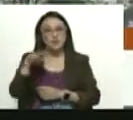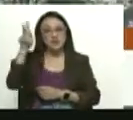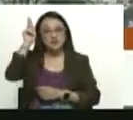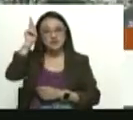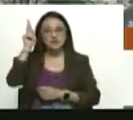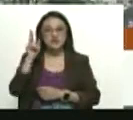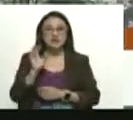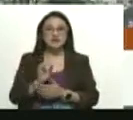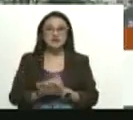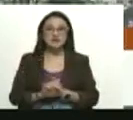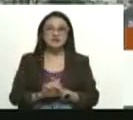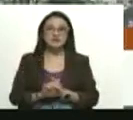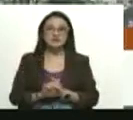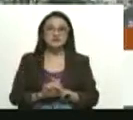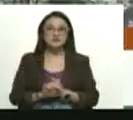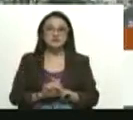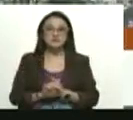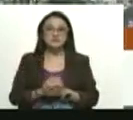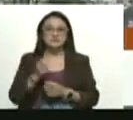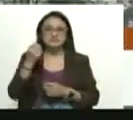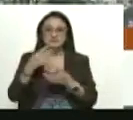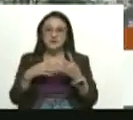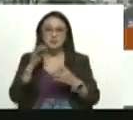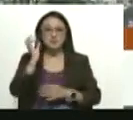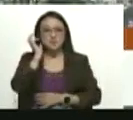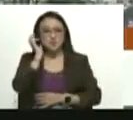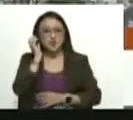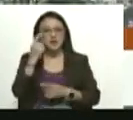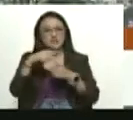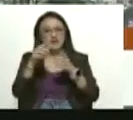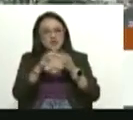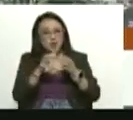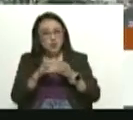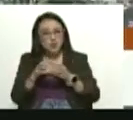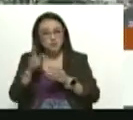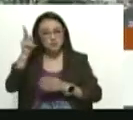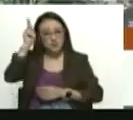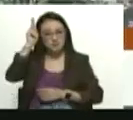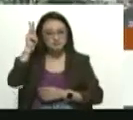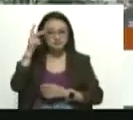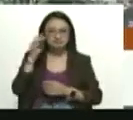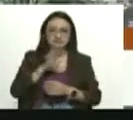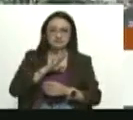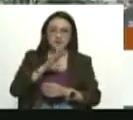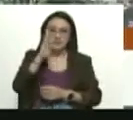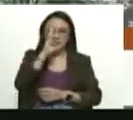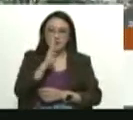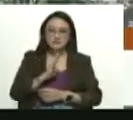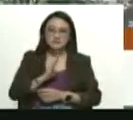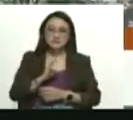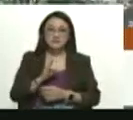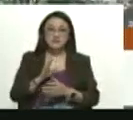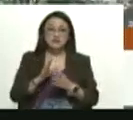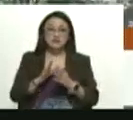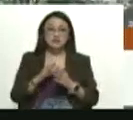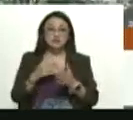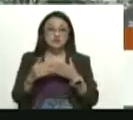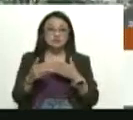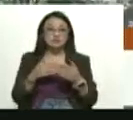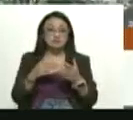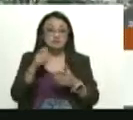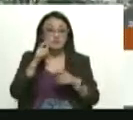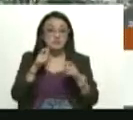indígenas, ribereños, quilombolas, mujeres y jóvenes, y todos los que arriesgan su vida